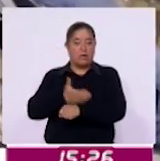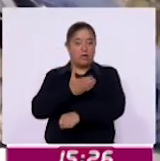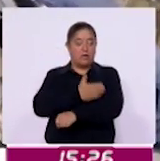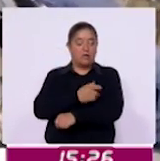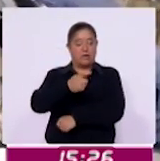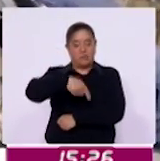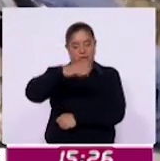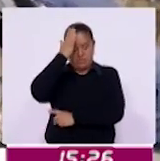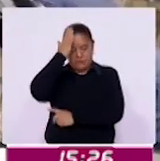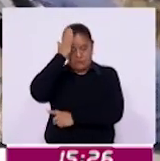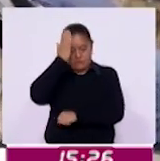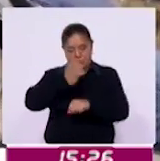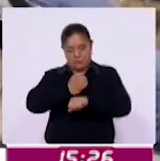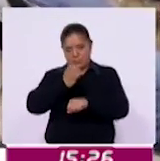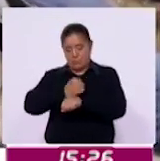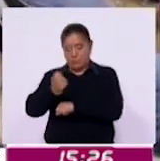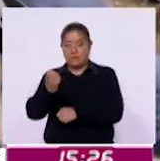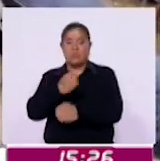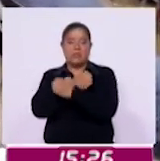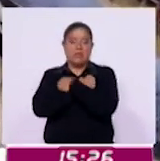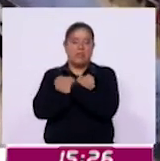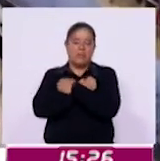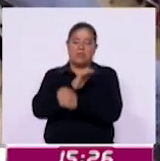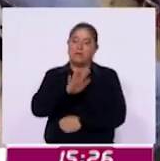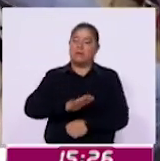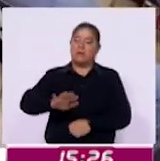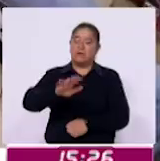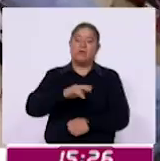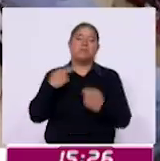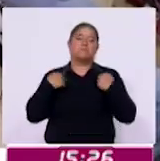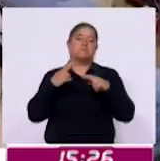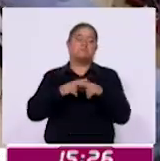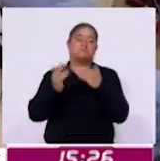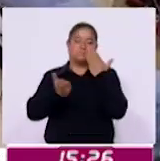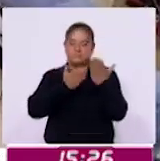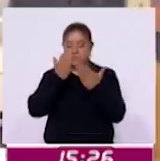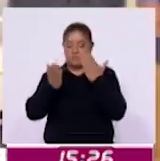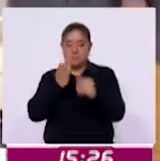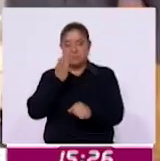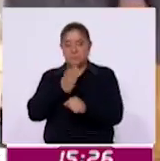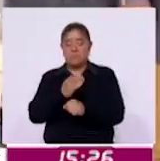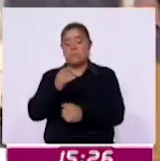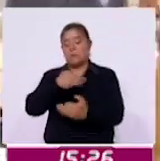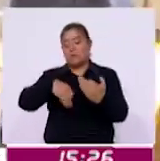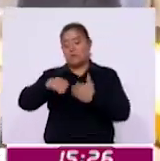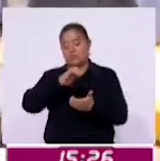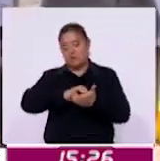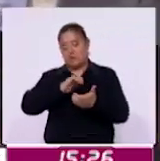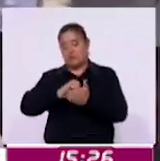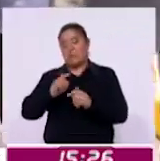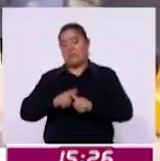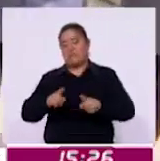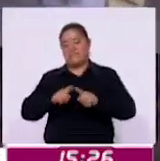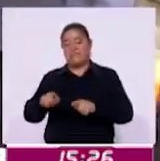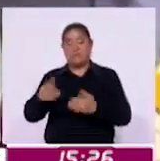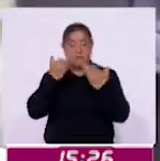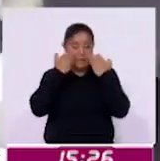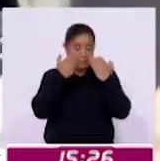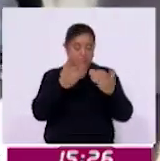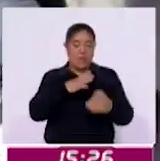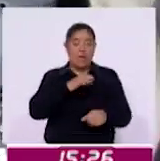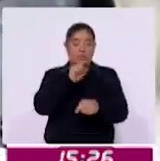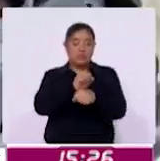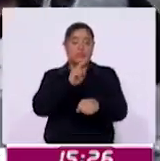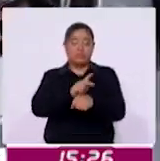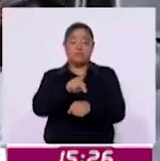estatales, educativas y de la iniciativa privada, así como docentes y estudiantes de los diferentes planteles CONALEP, fueron testigos de la